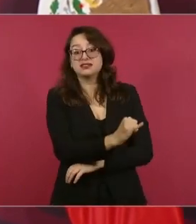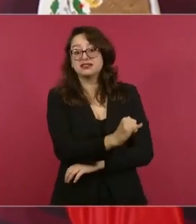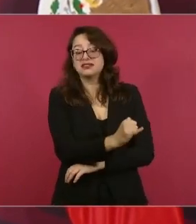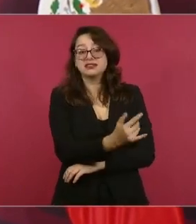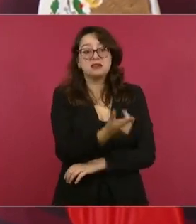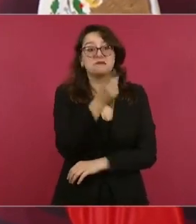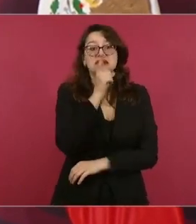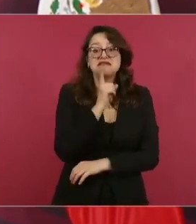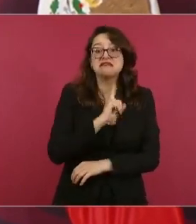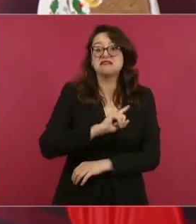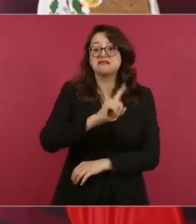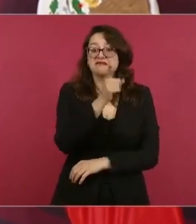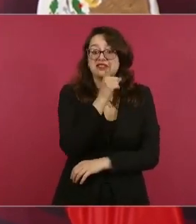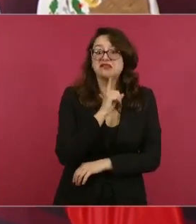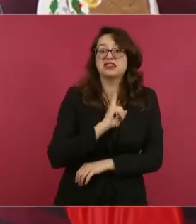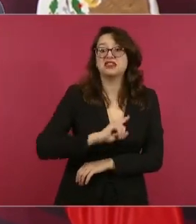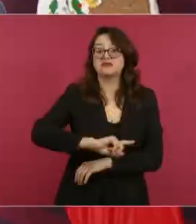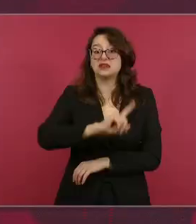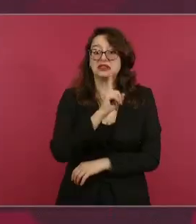decir mentiras,